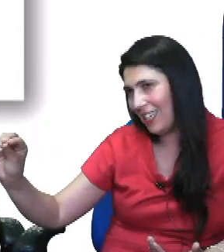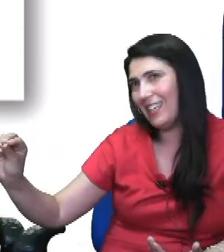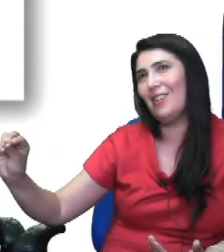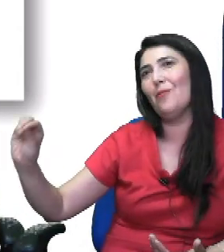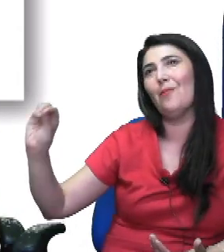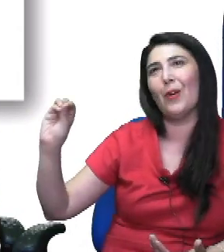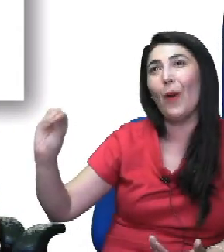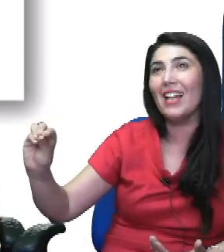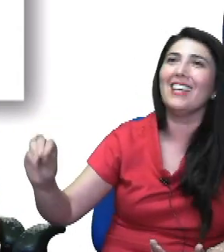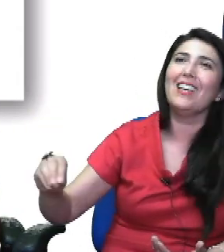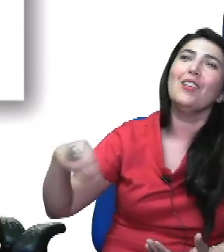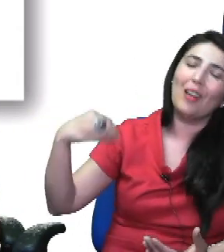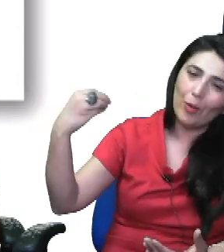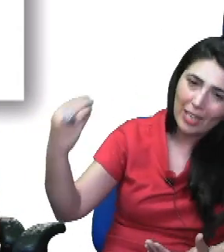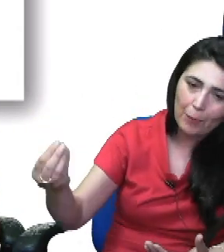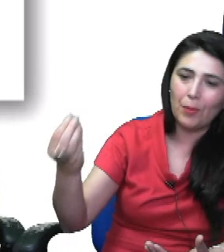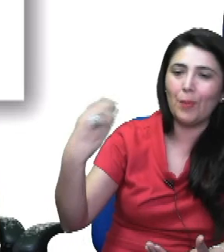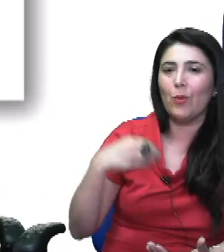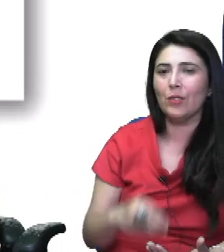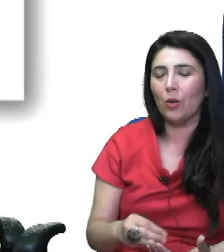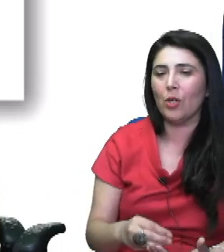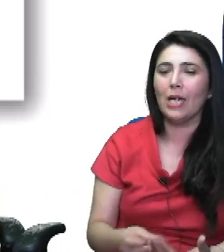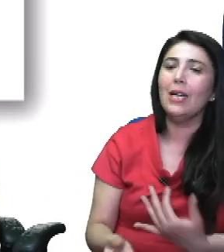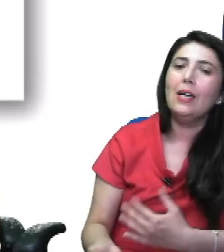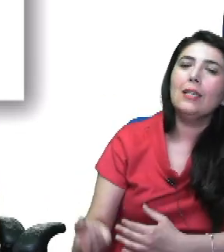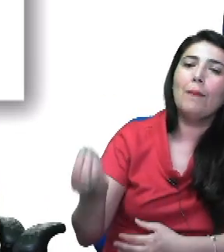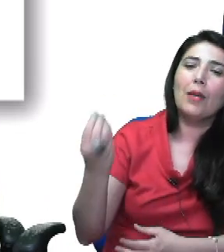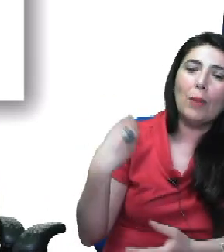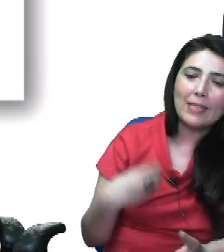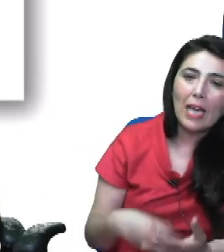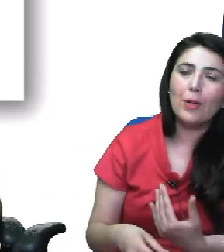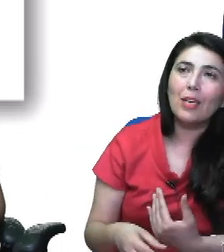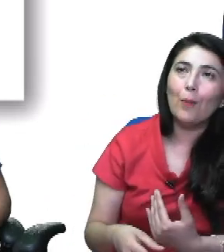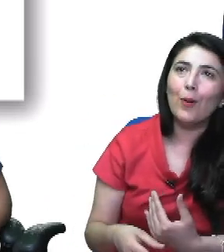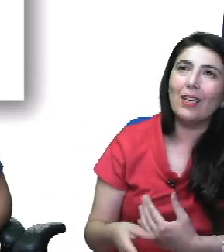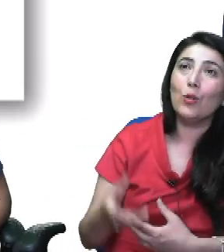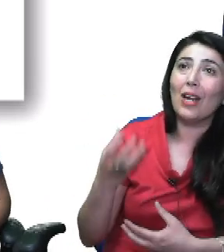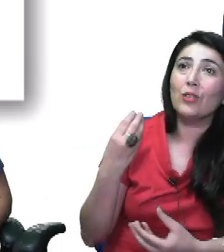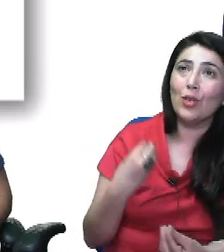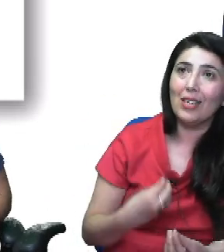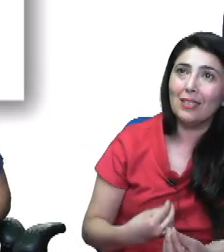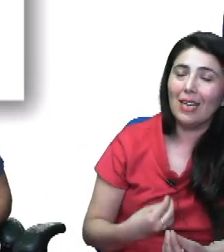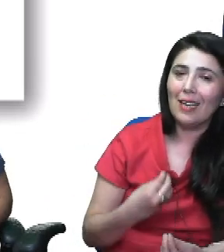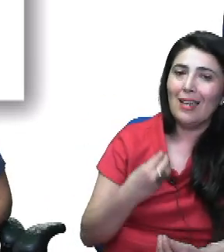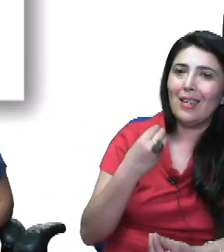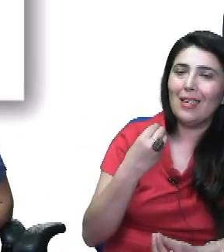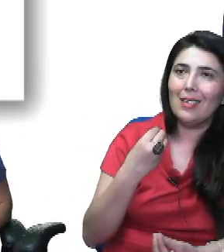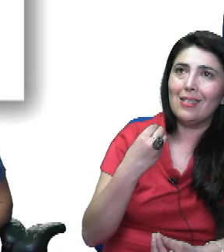a el manual de trabajo de campo en primera ayuda psicológica. También nos plantea, por ejemplo, el que nuestras acciones